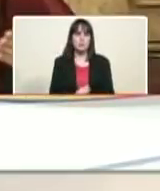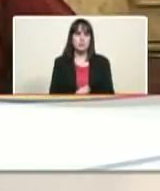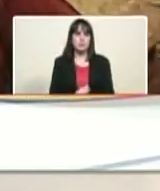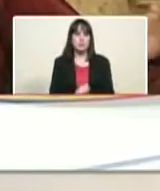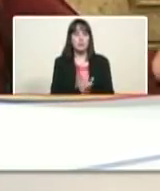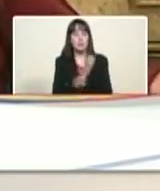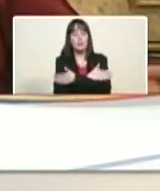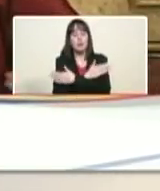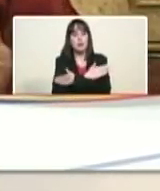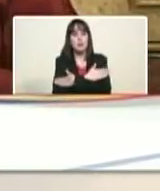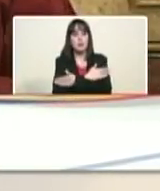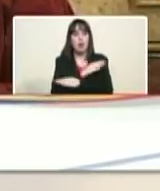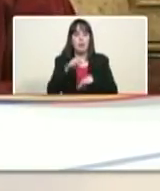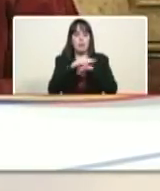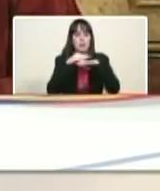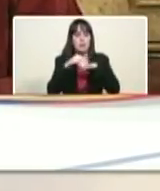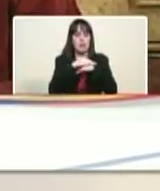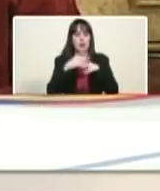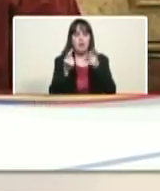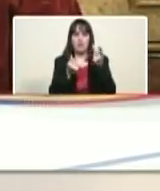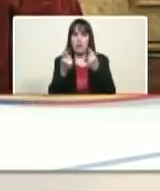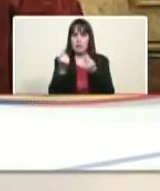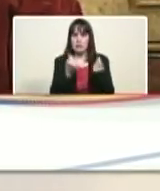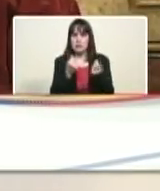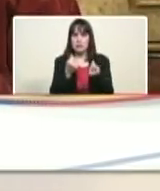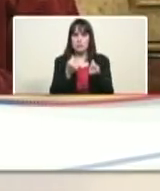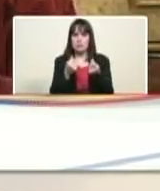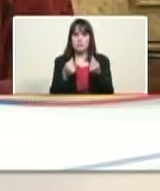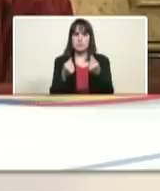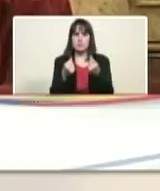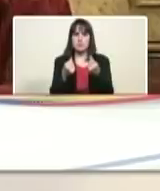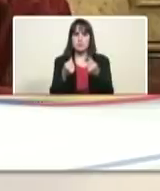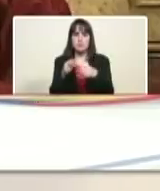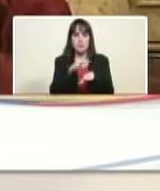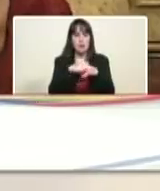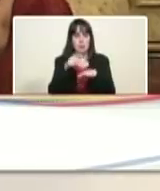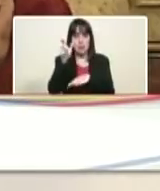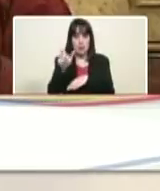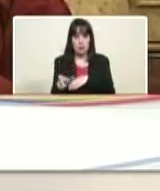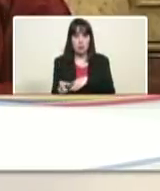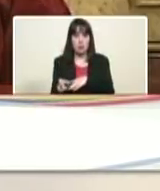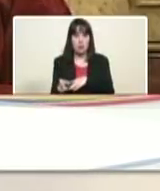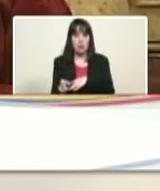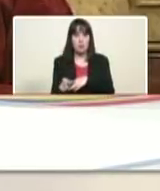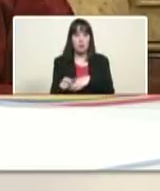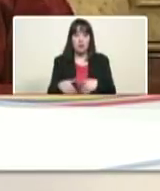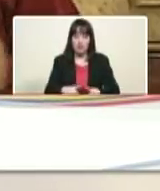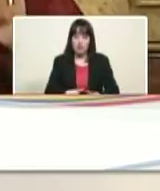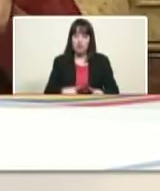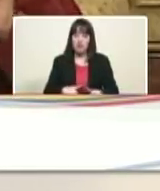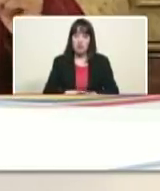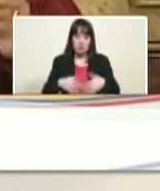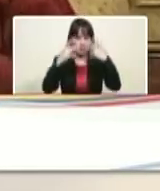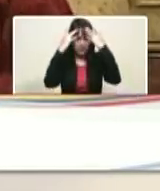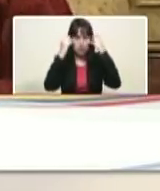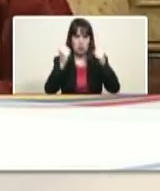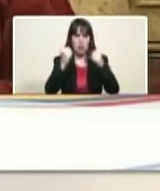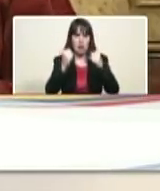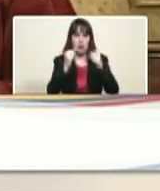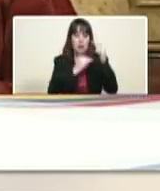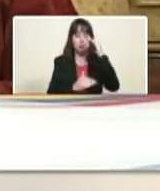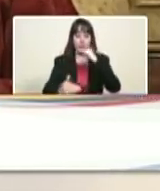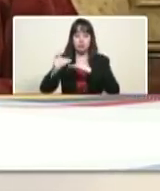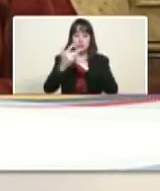felicito al Ministerio de Finanzas y al ministro por, bueno, el empeño profesional de alto nivel